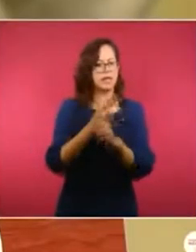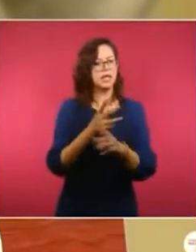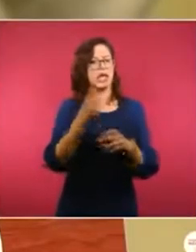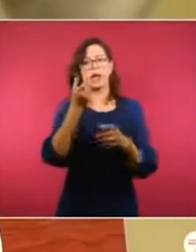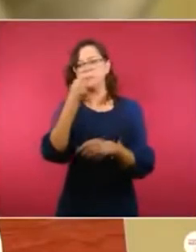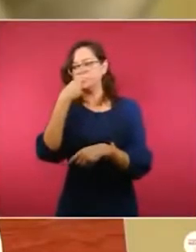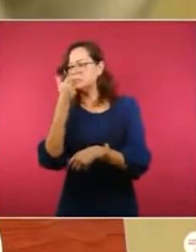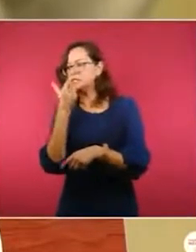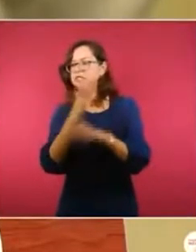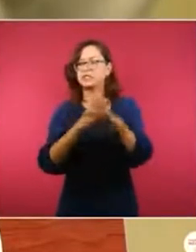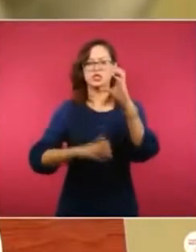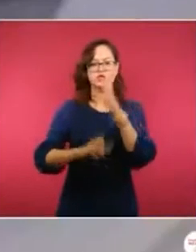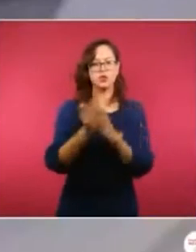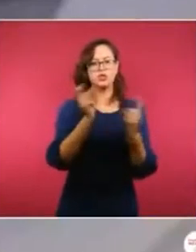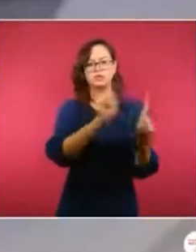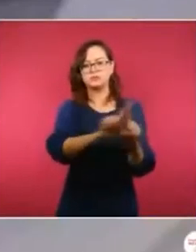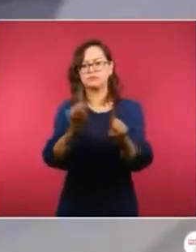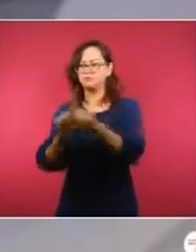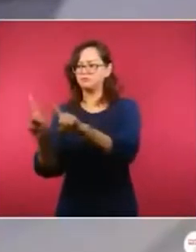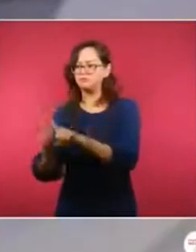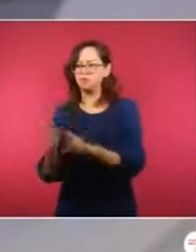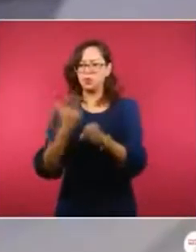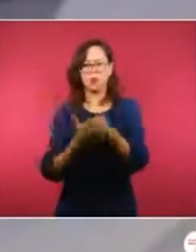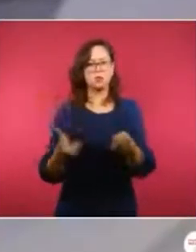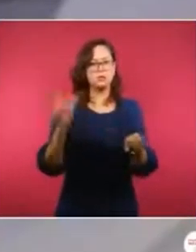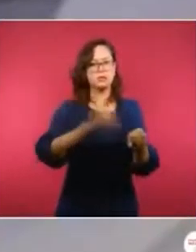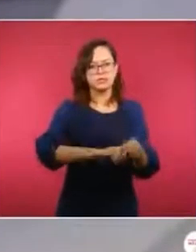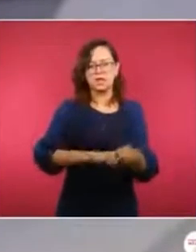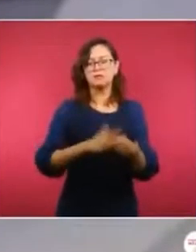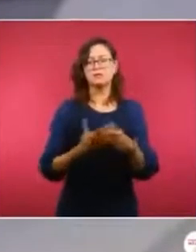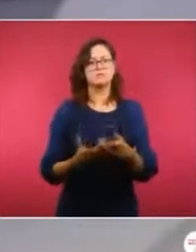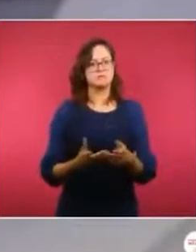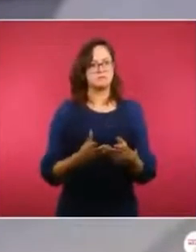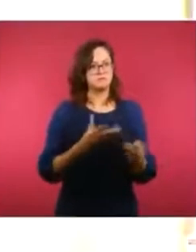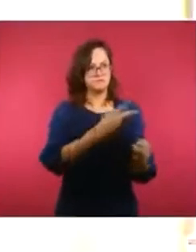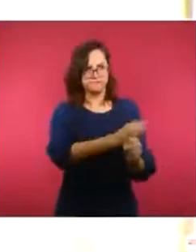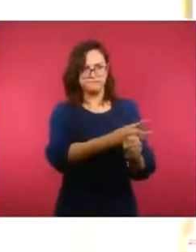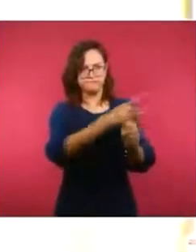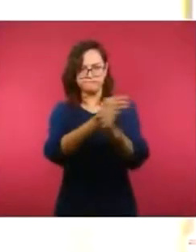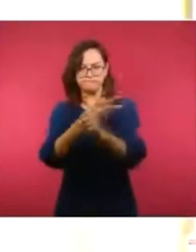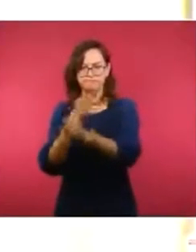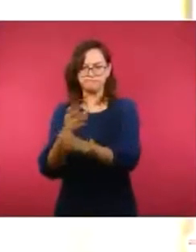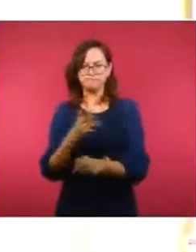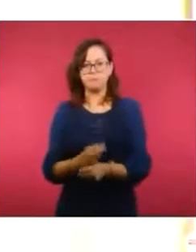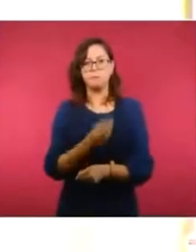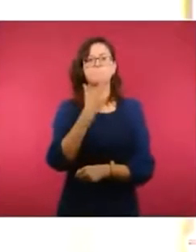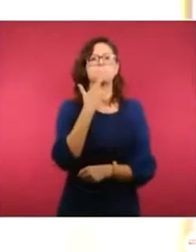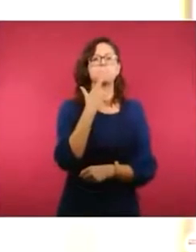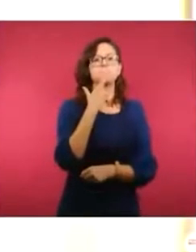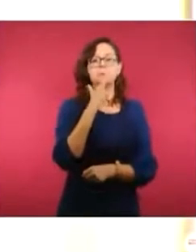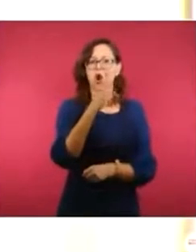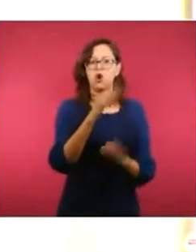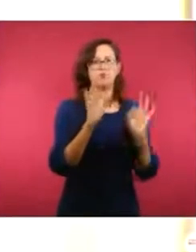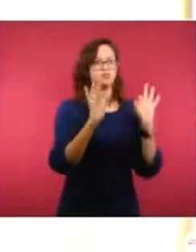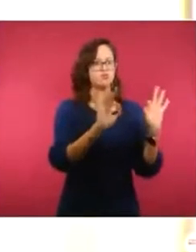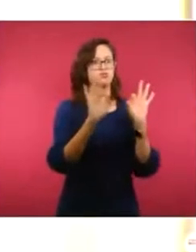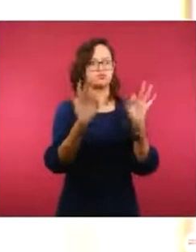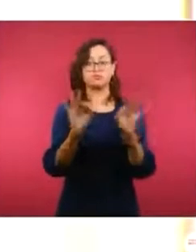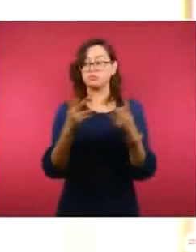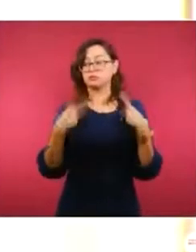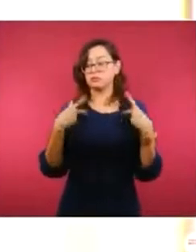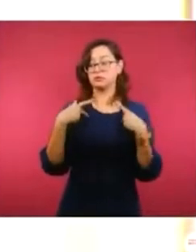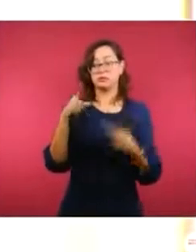de salud, sobre todo para la atención a los que no tienen